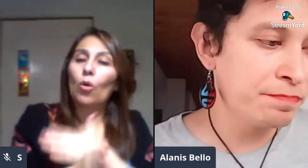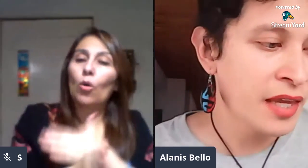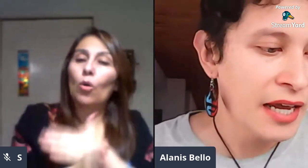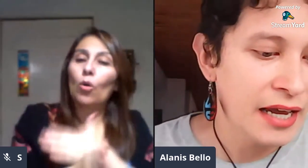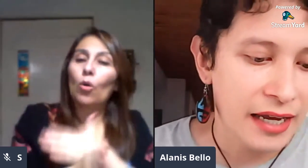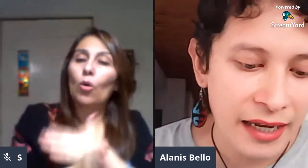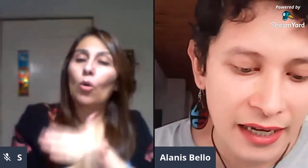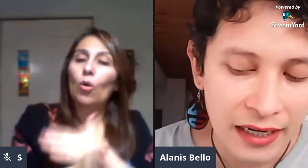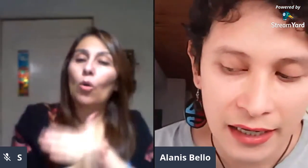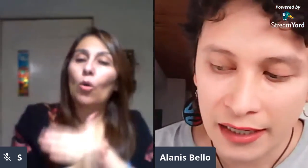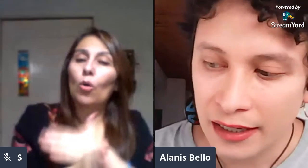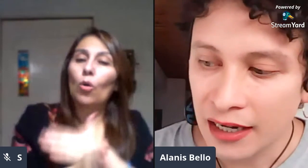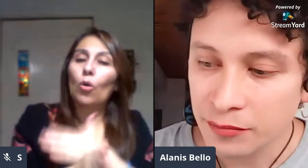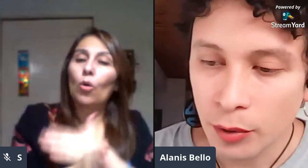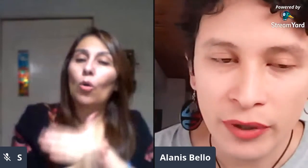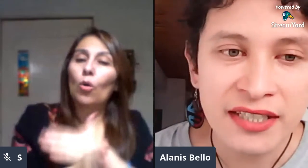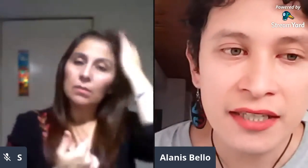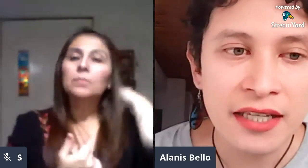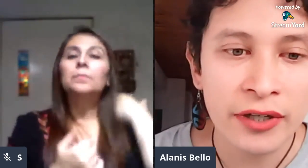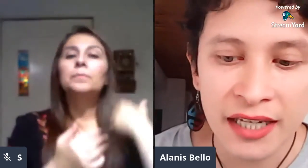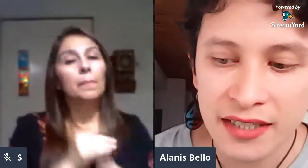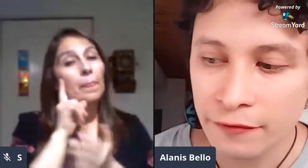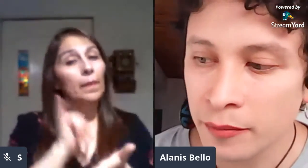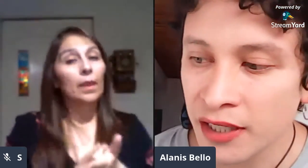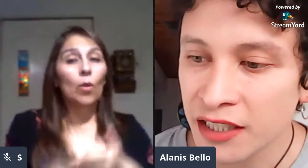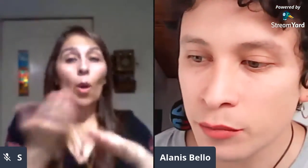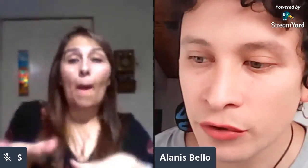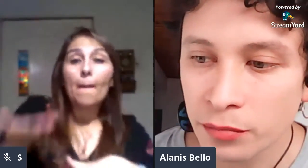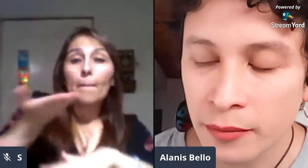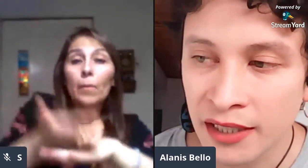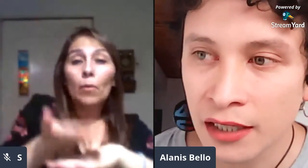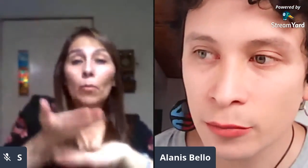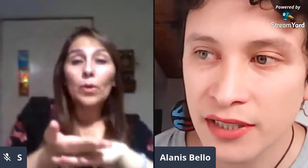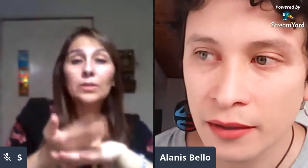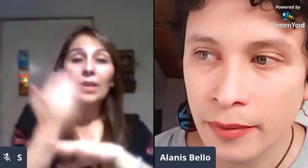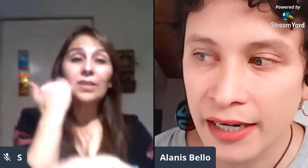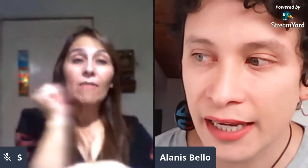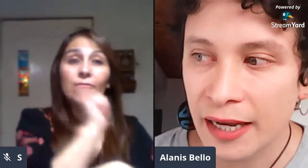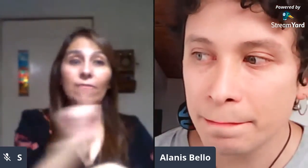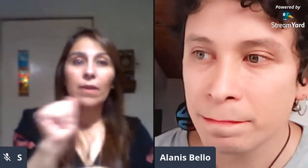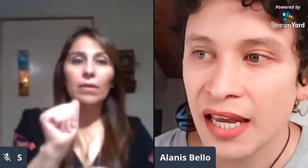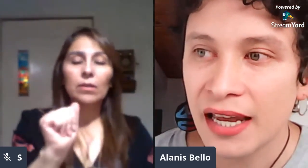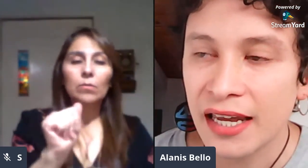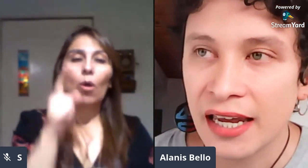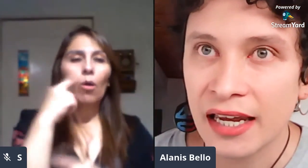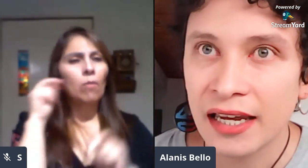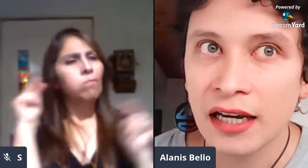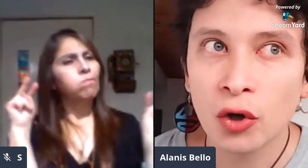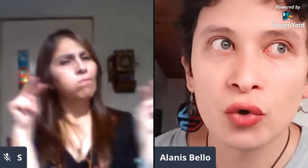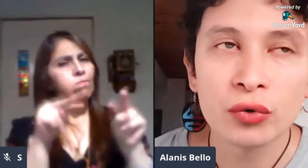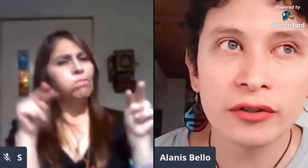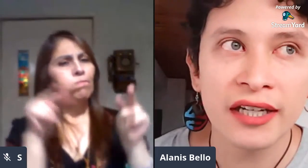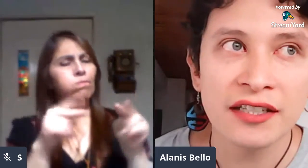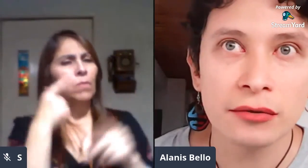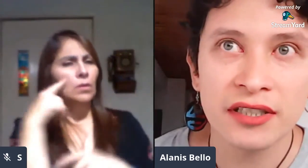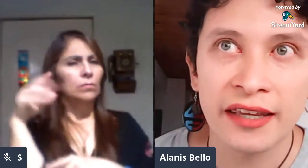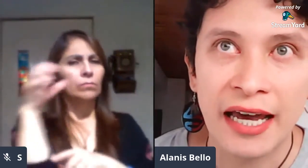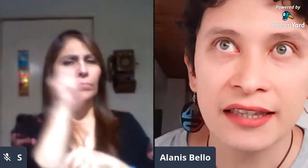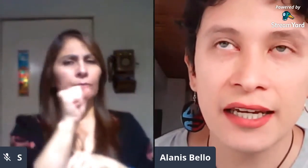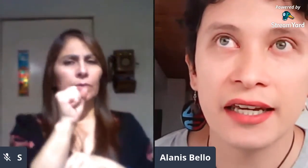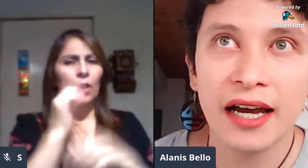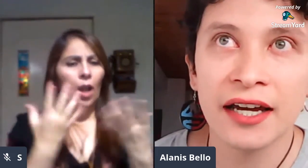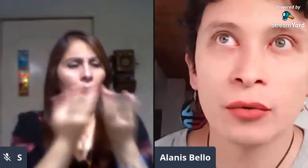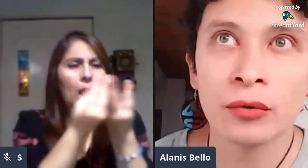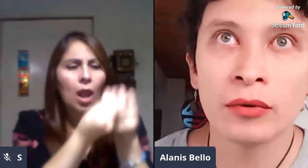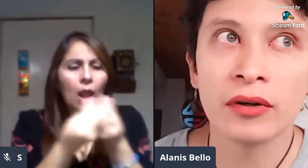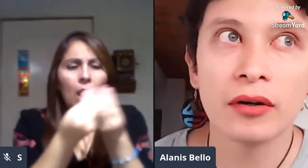que las propuestas teóricas del feminismo nos permiten observar que en el conjunto de la